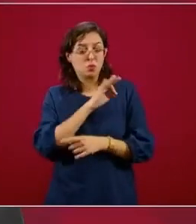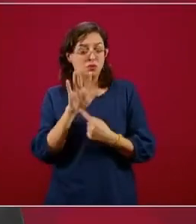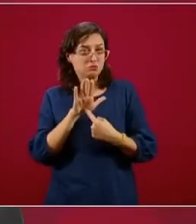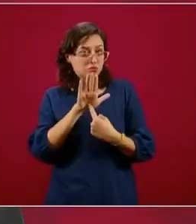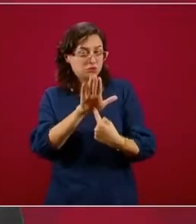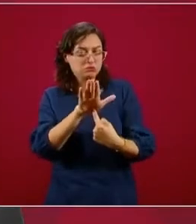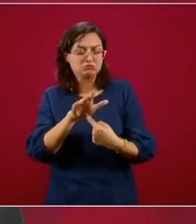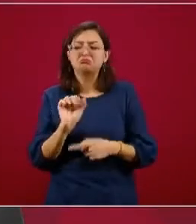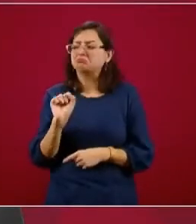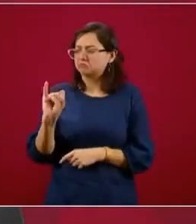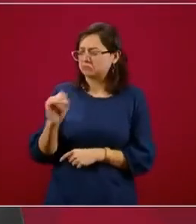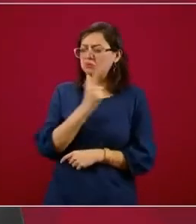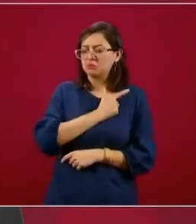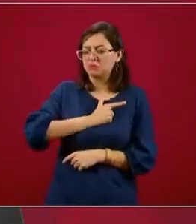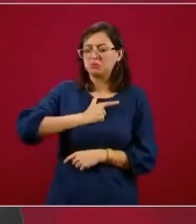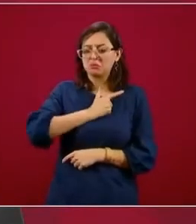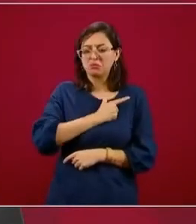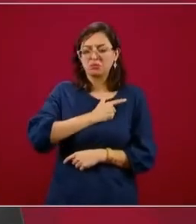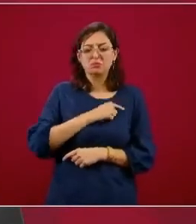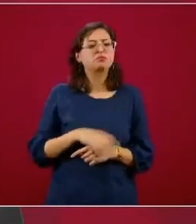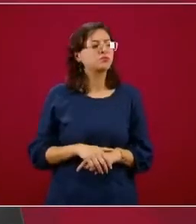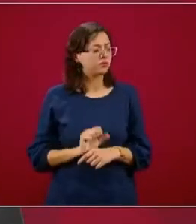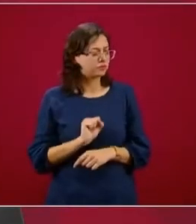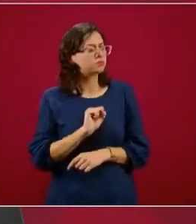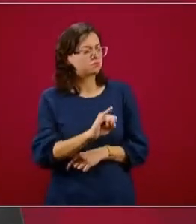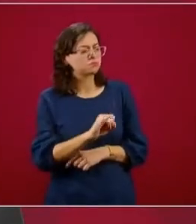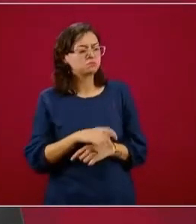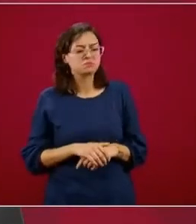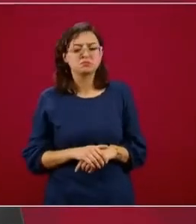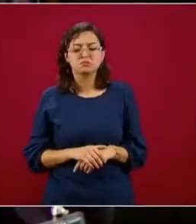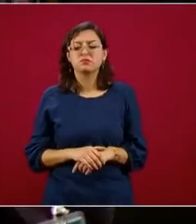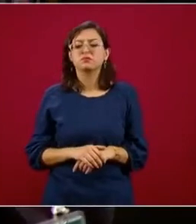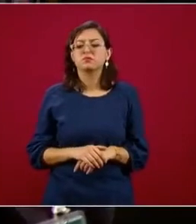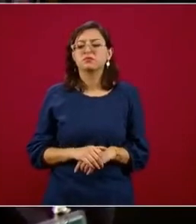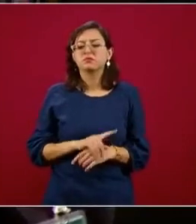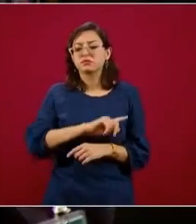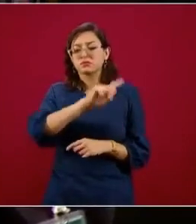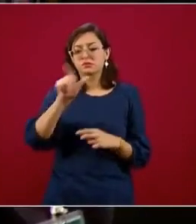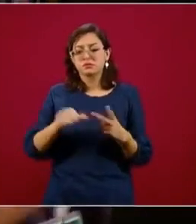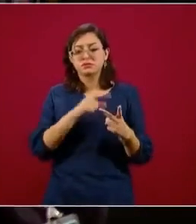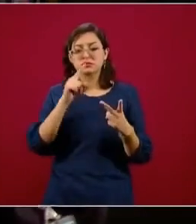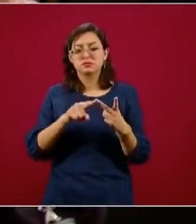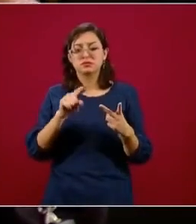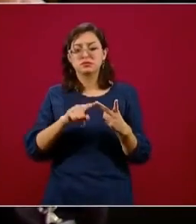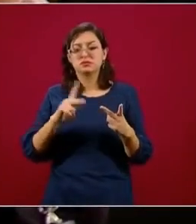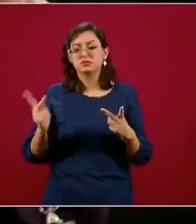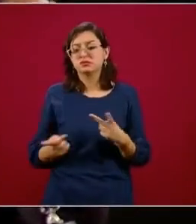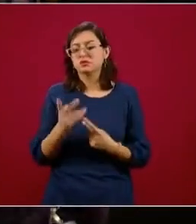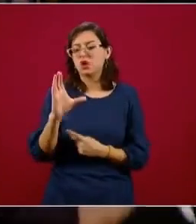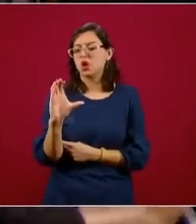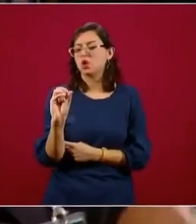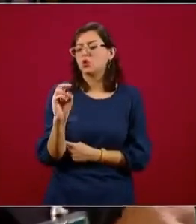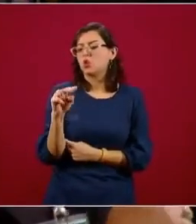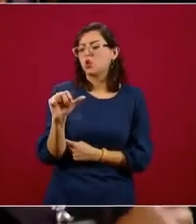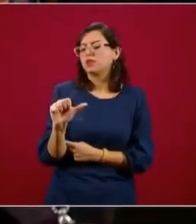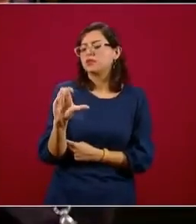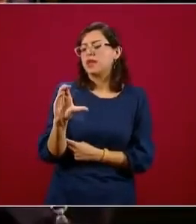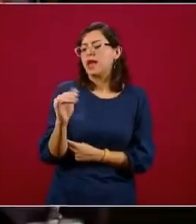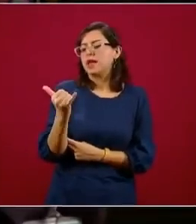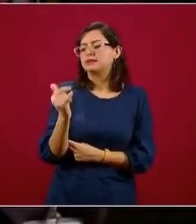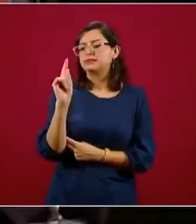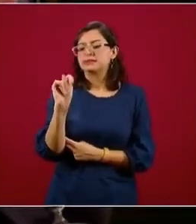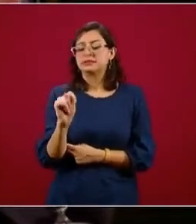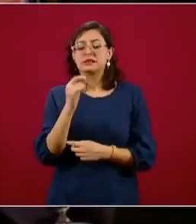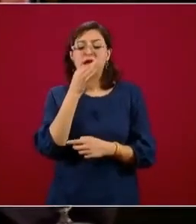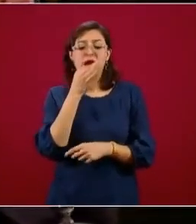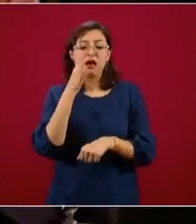por mucho favor. gusto. Gracias. Si podría Dulce. tener esos datos. Y la siguiente pregunta es que el CONACYT informó que para el 15 de